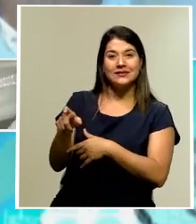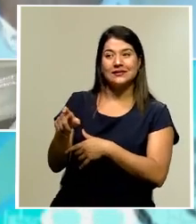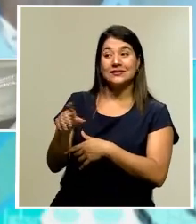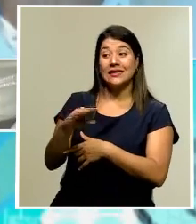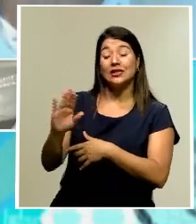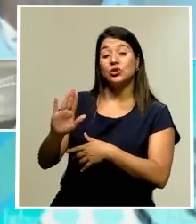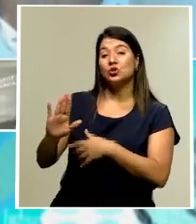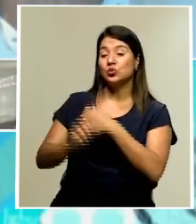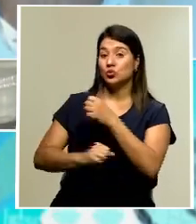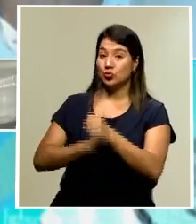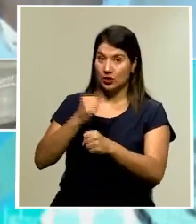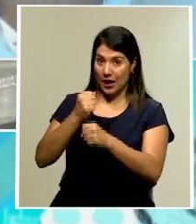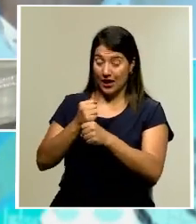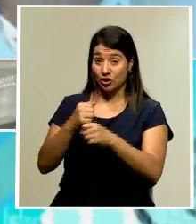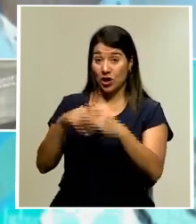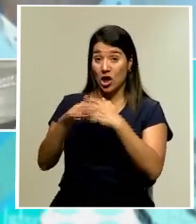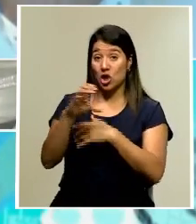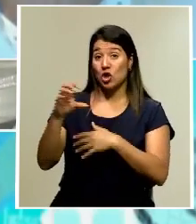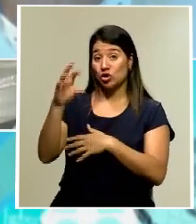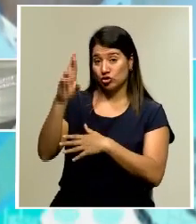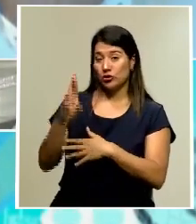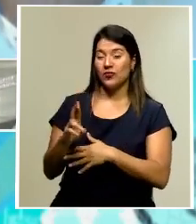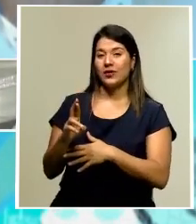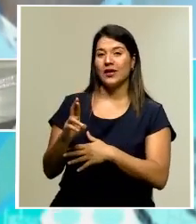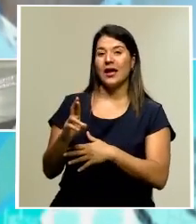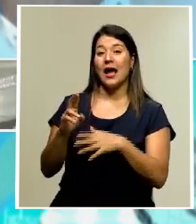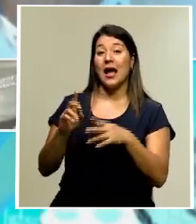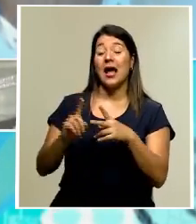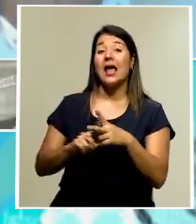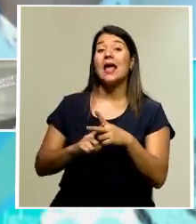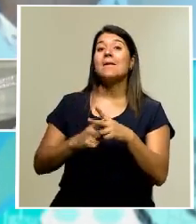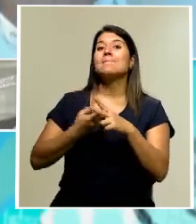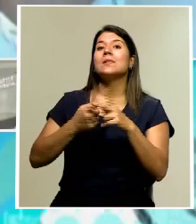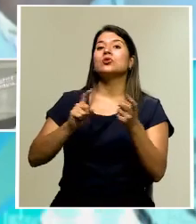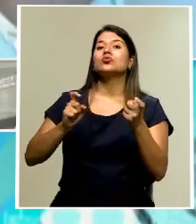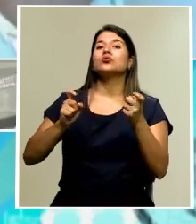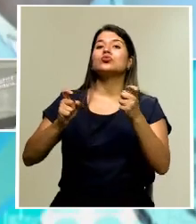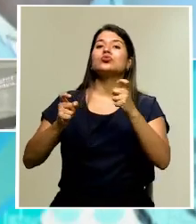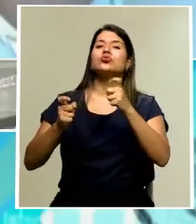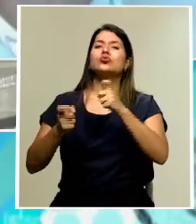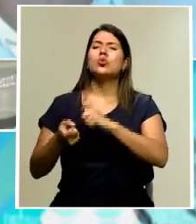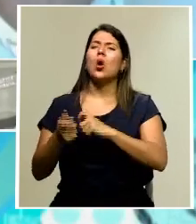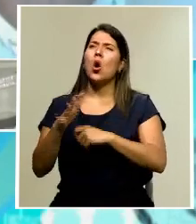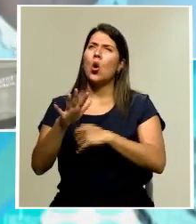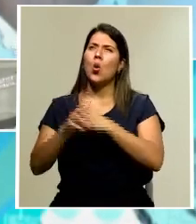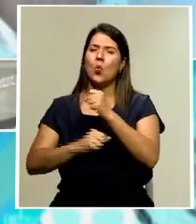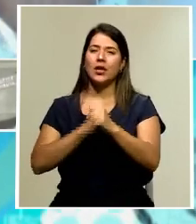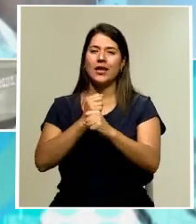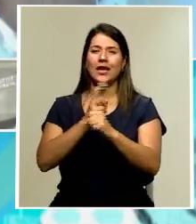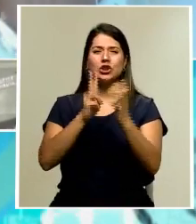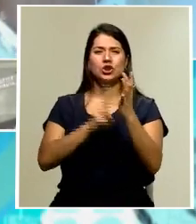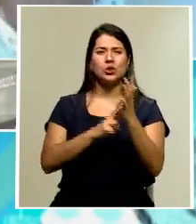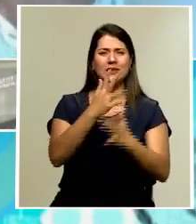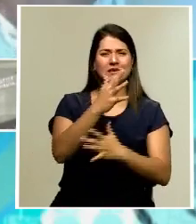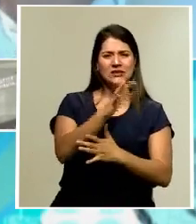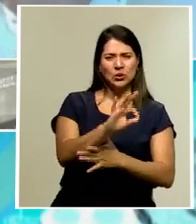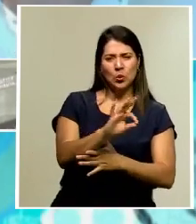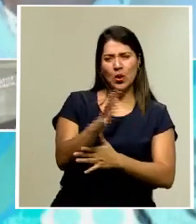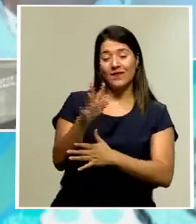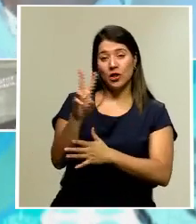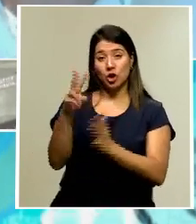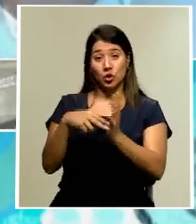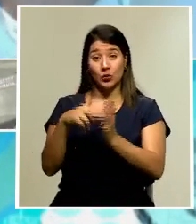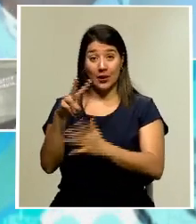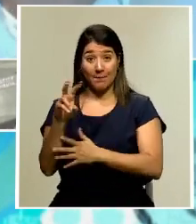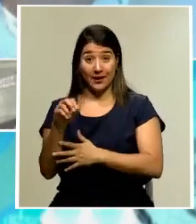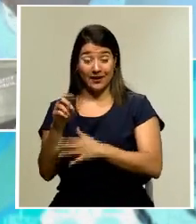edad en Costa Rica empezó a revertirse alrededor de 2019-2020. Entonces tenemos